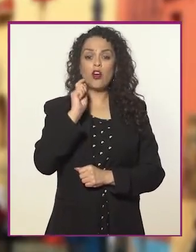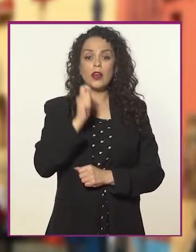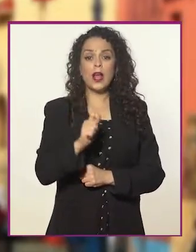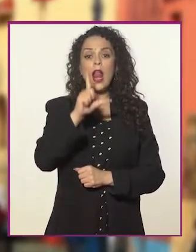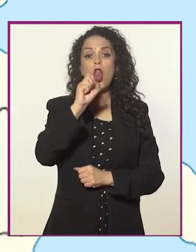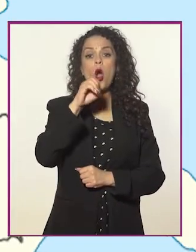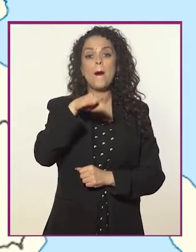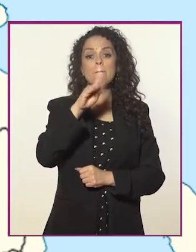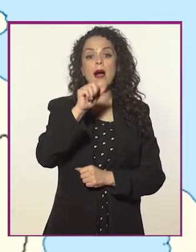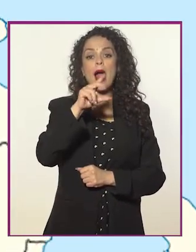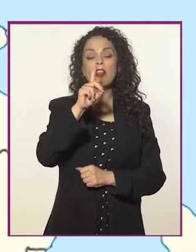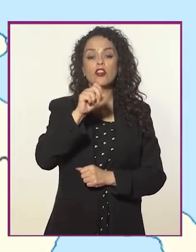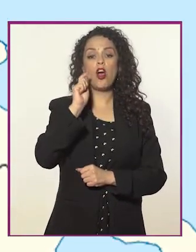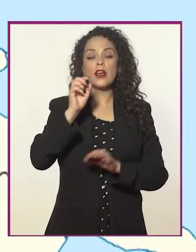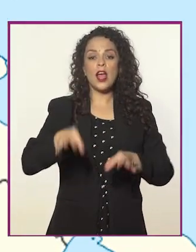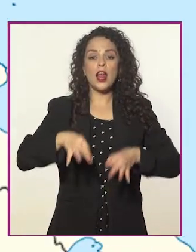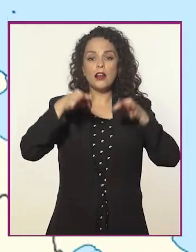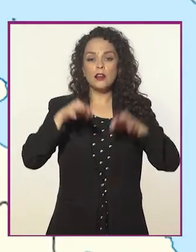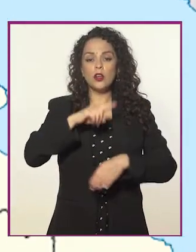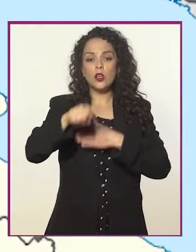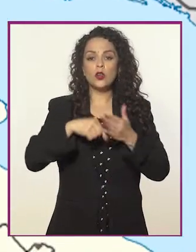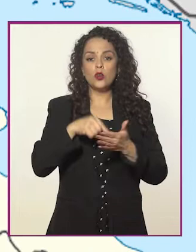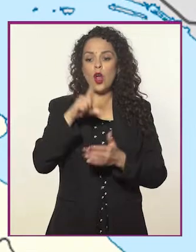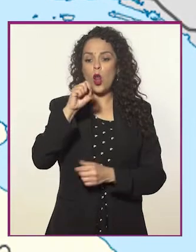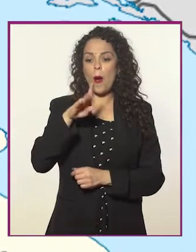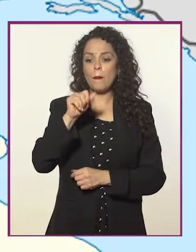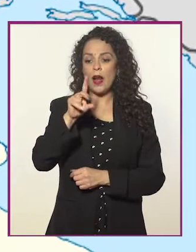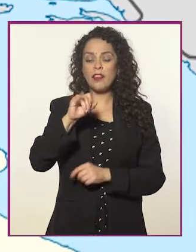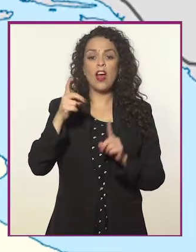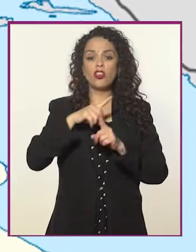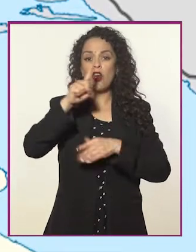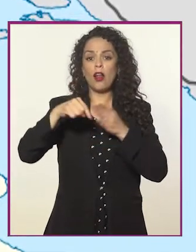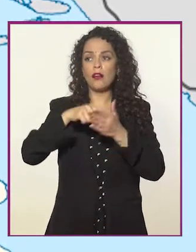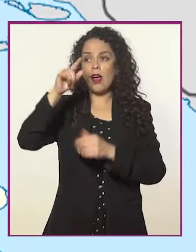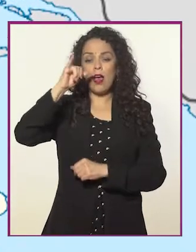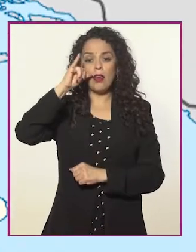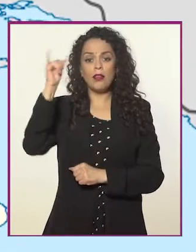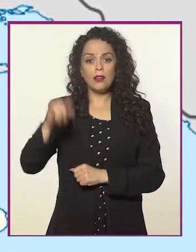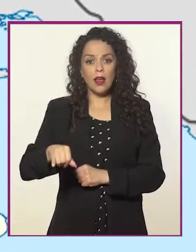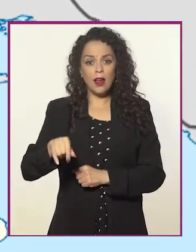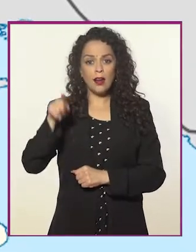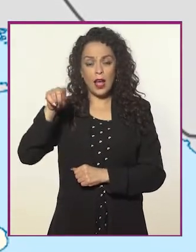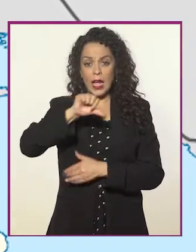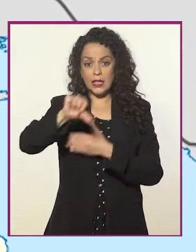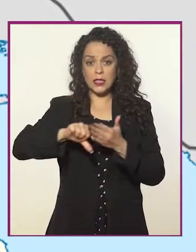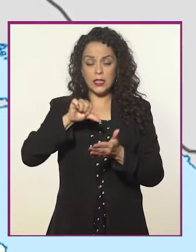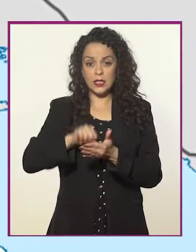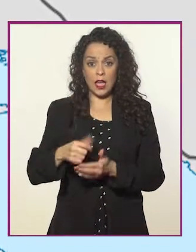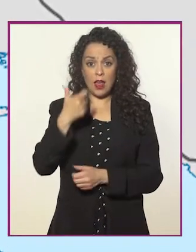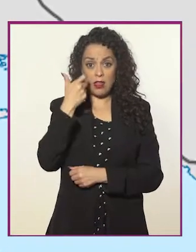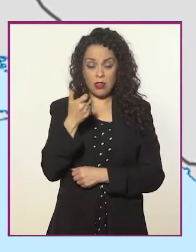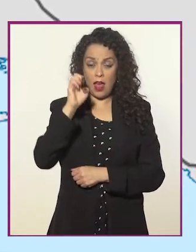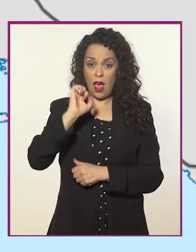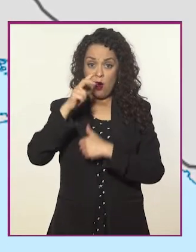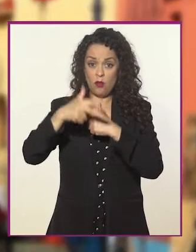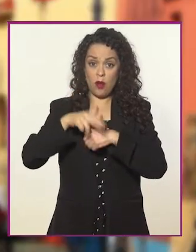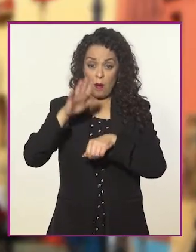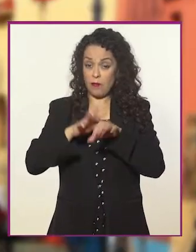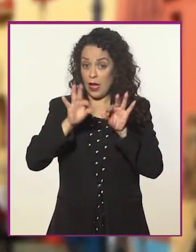de lombardo, el originario de Lombardía, una región en Italia que en algún momento llegó a ser el centro económico de